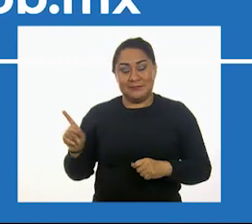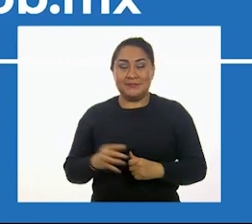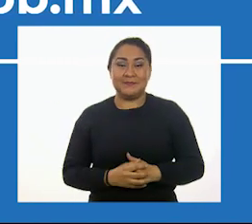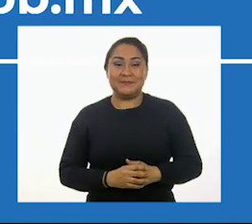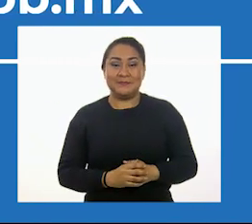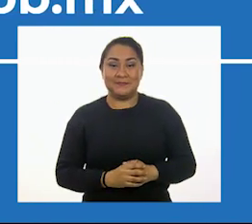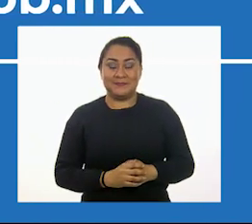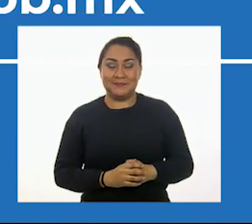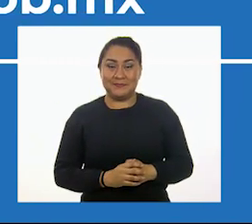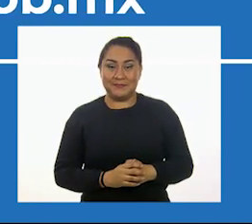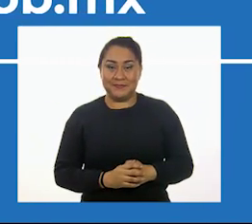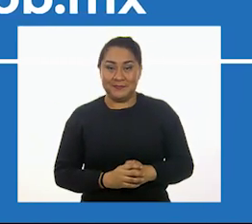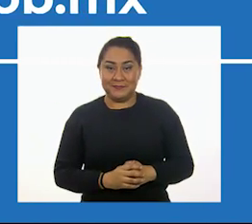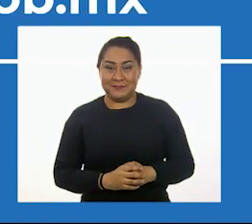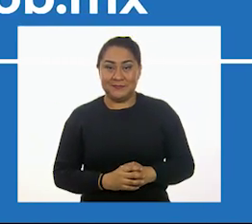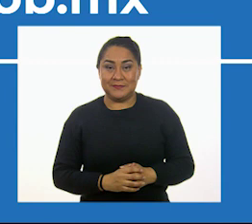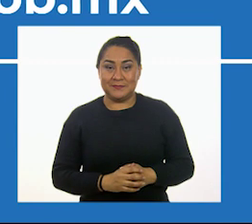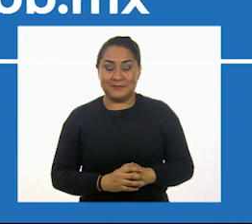conalitec.cep.gov.mx.